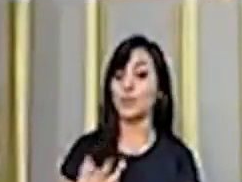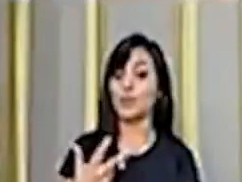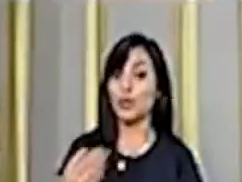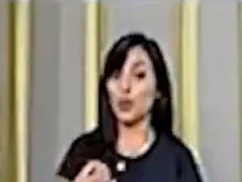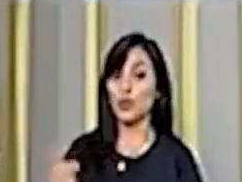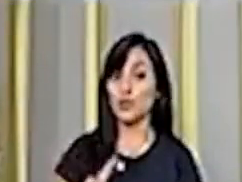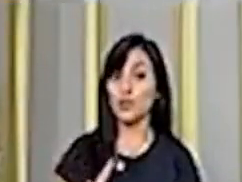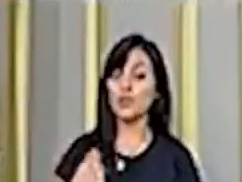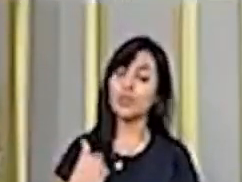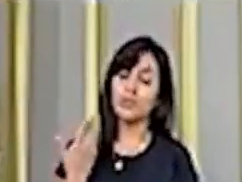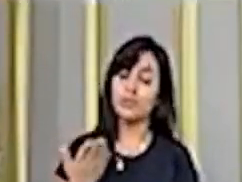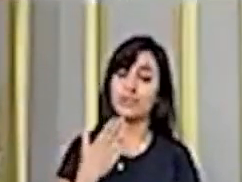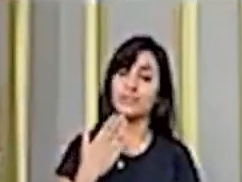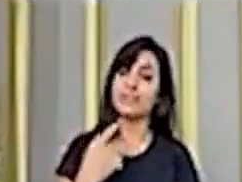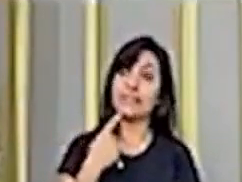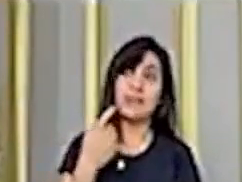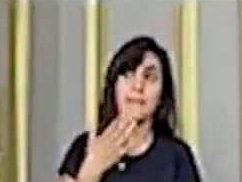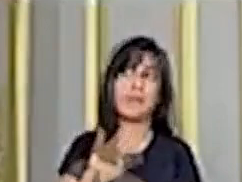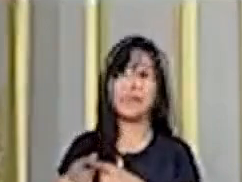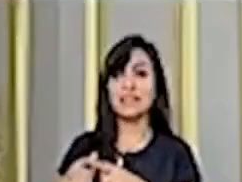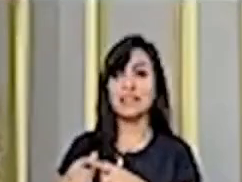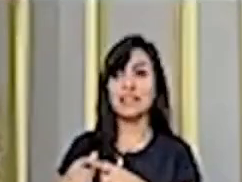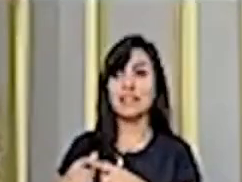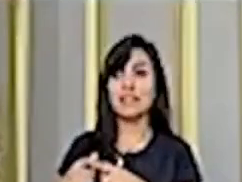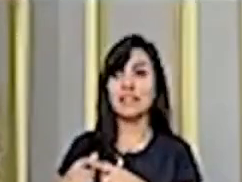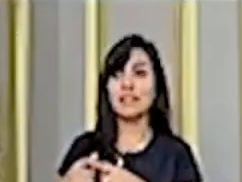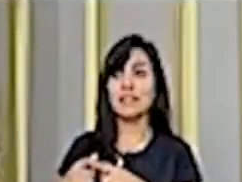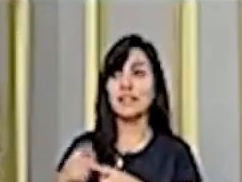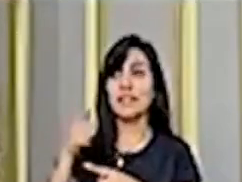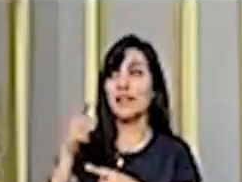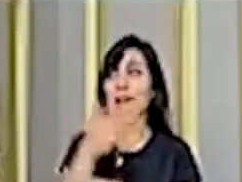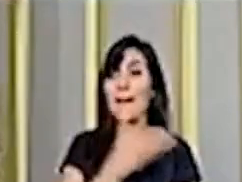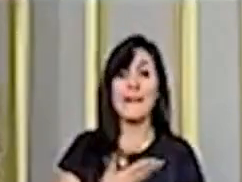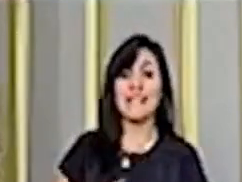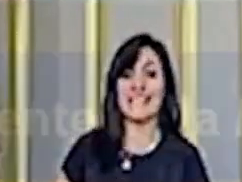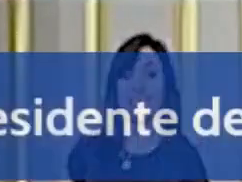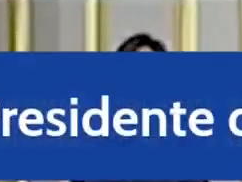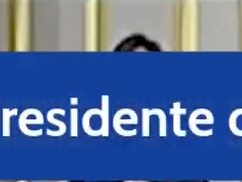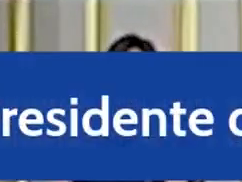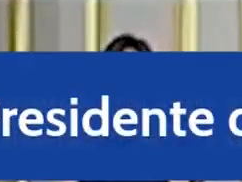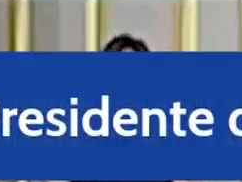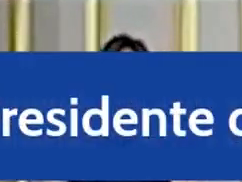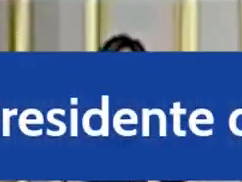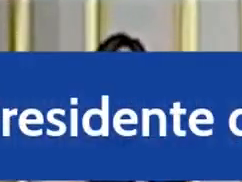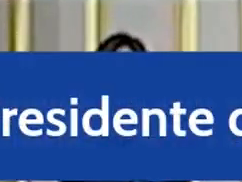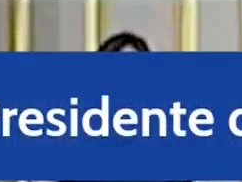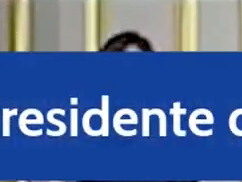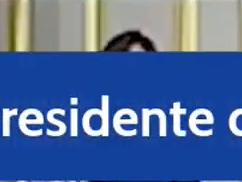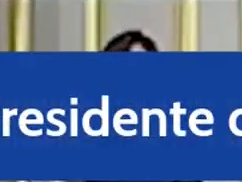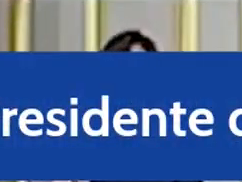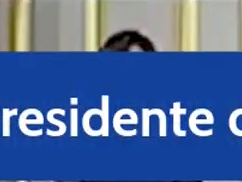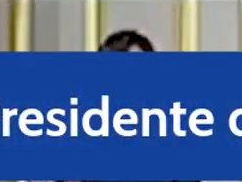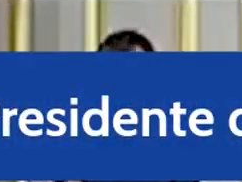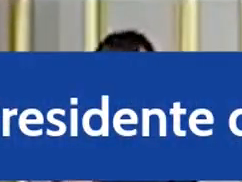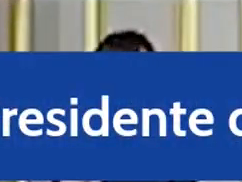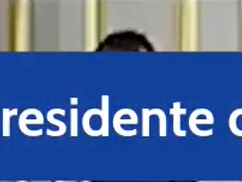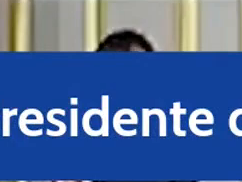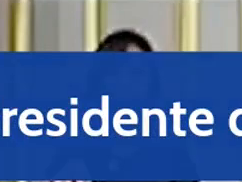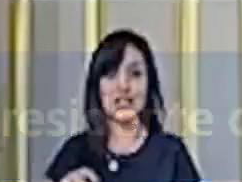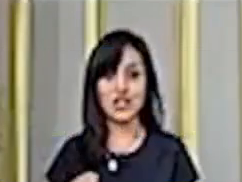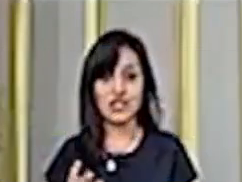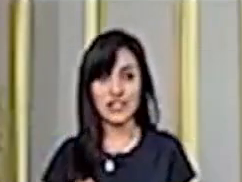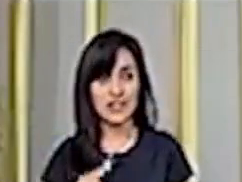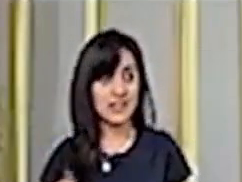Quisiera darle la bienvenida a la presidenta de la Fundación, Carmen Sánchez, a Carmen Sánchez, a